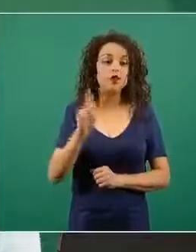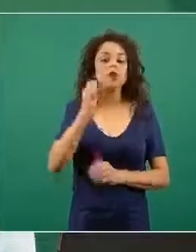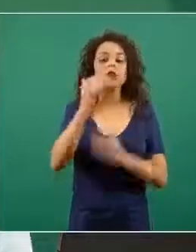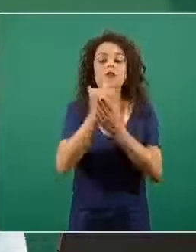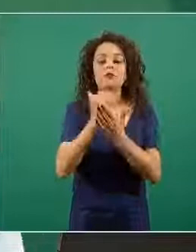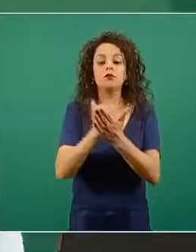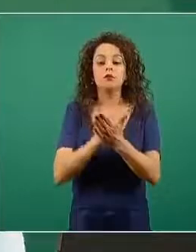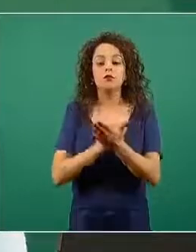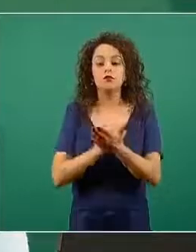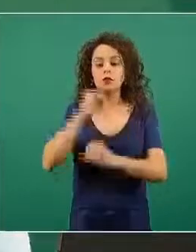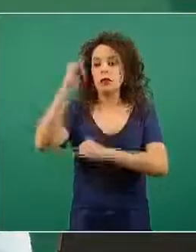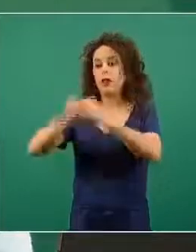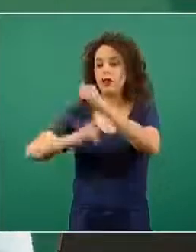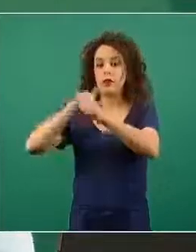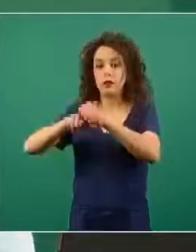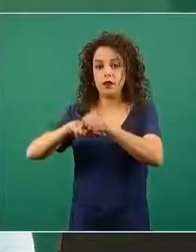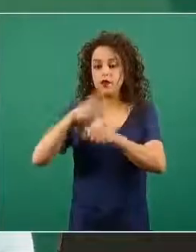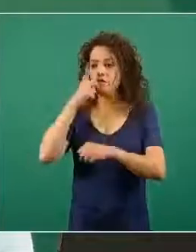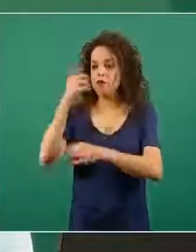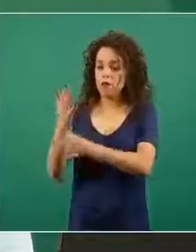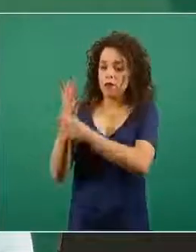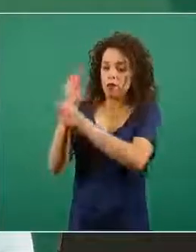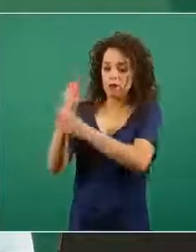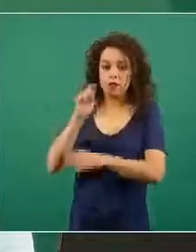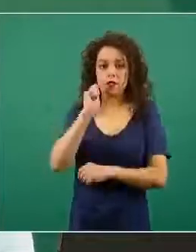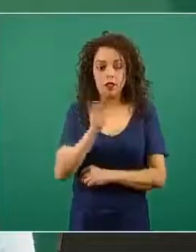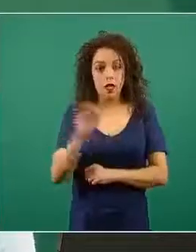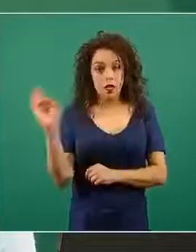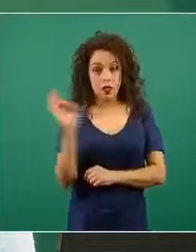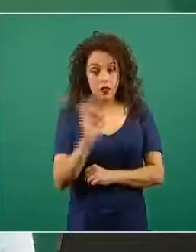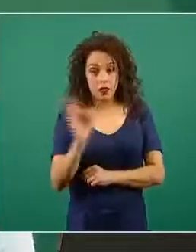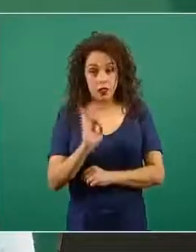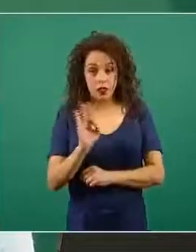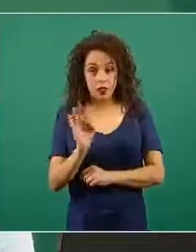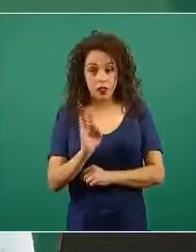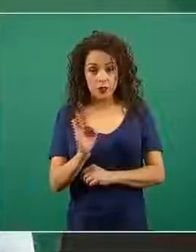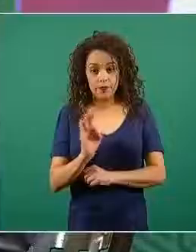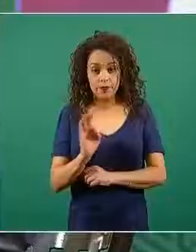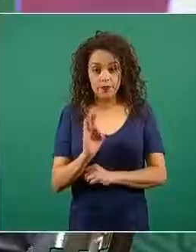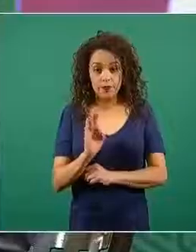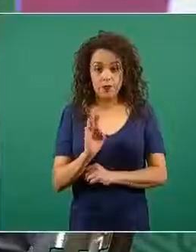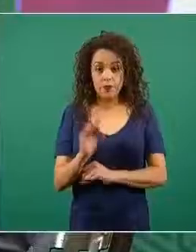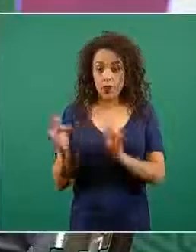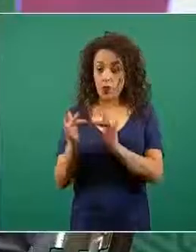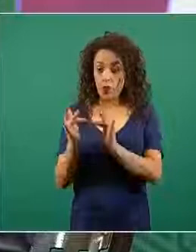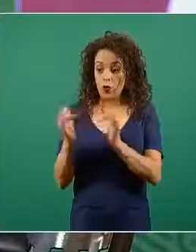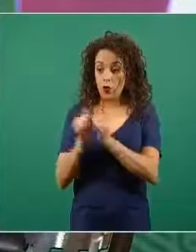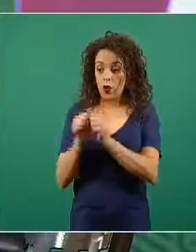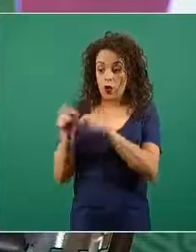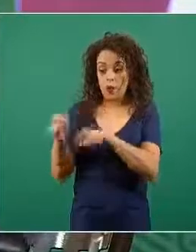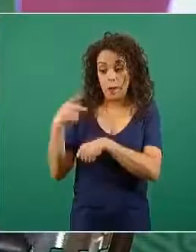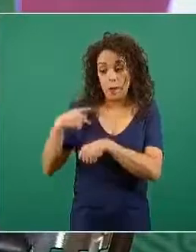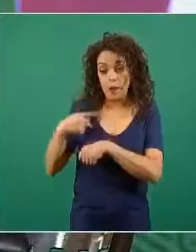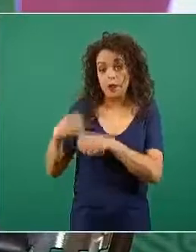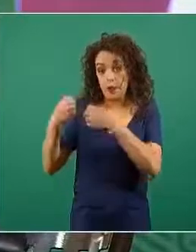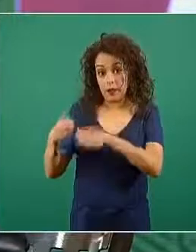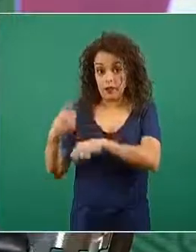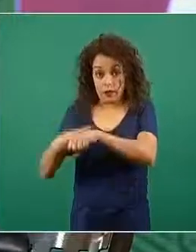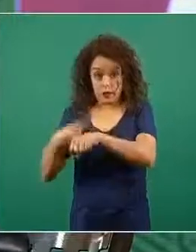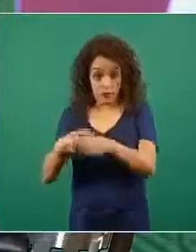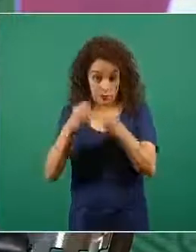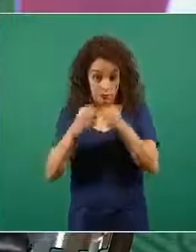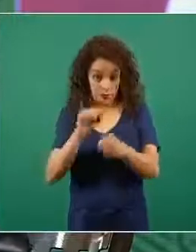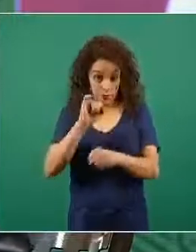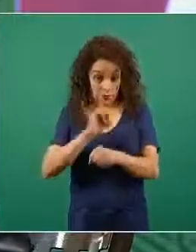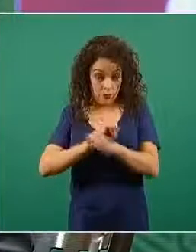lineamientos internacionales nos dicen que en caso de ser un contacto de un caso positivo y tener